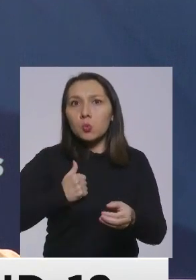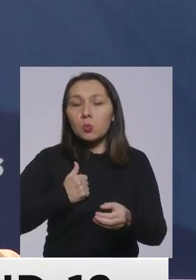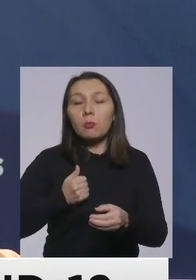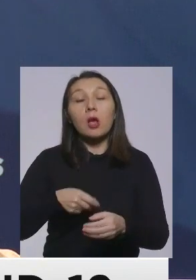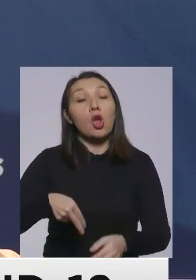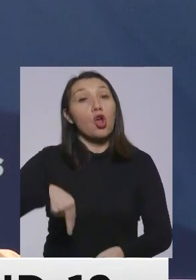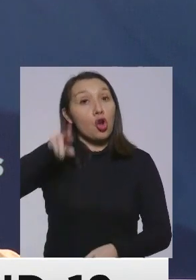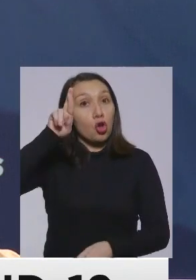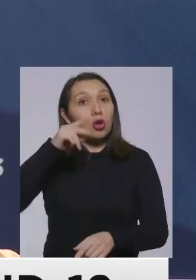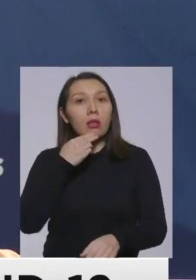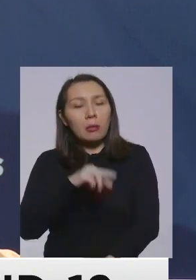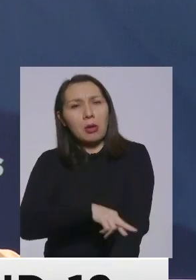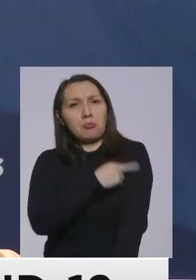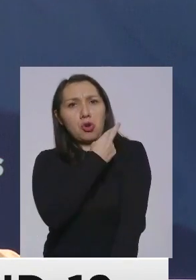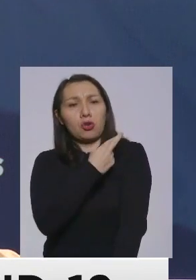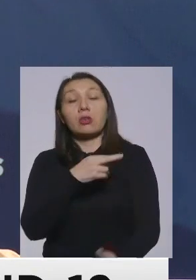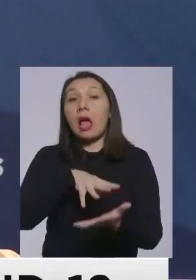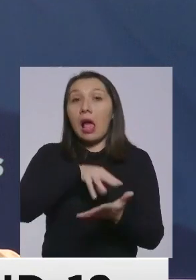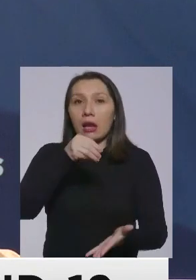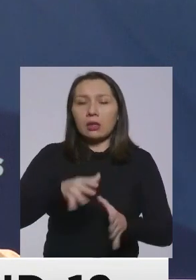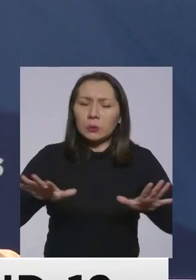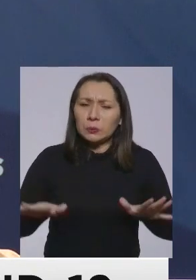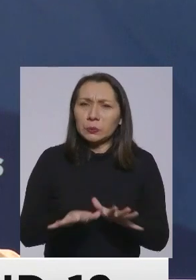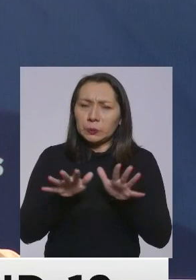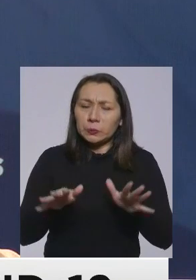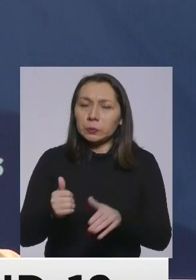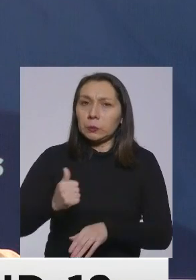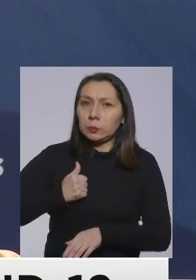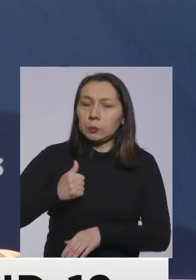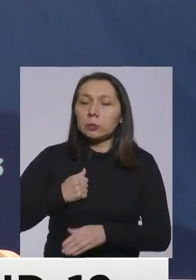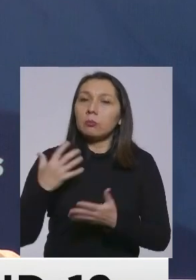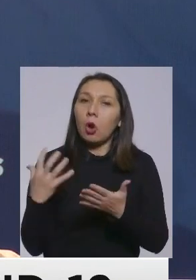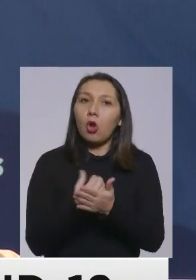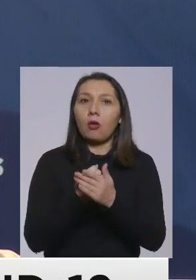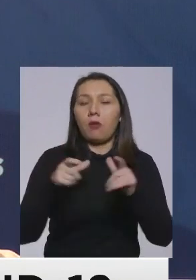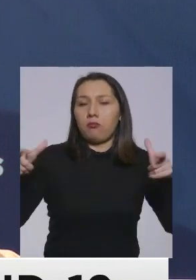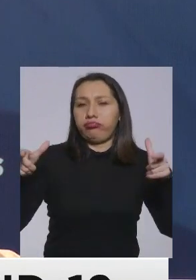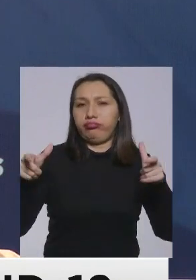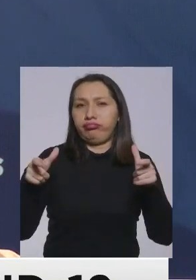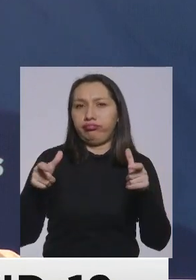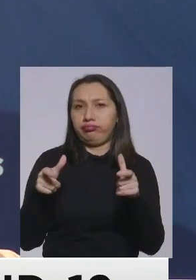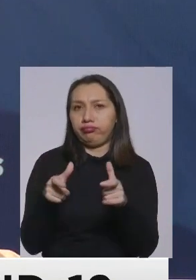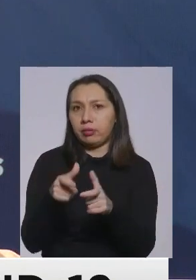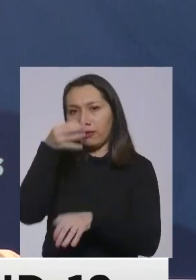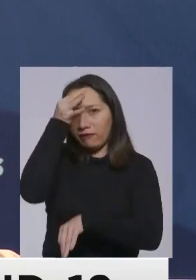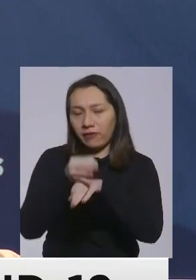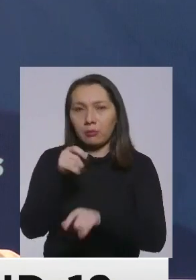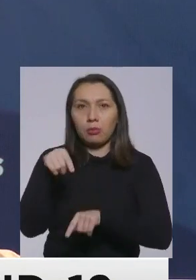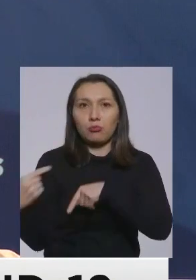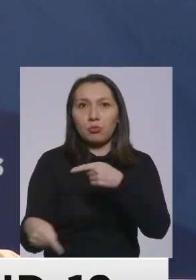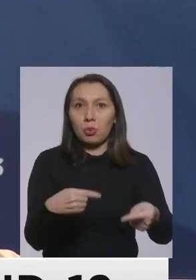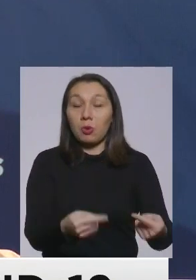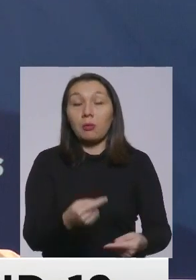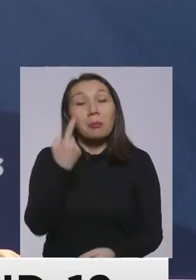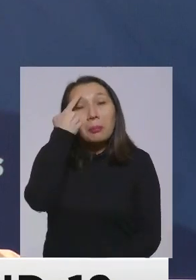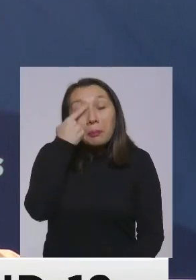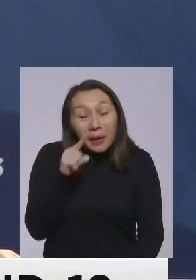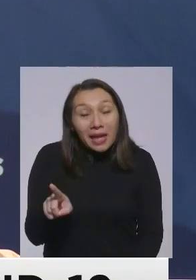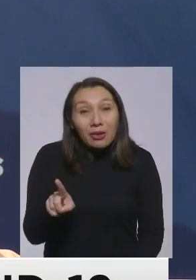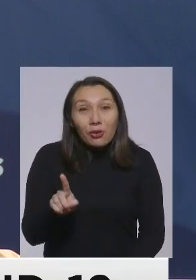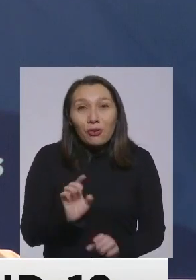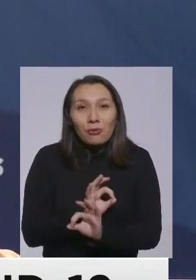norte de chile también arica hizo un gran esfuerzo para lograr bajar el número de contagiados sin embargo